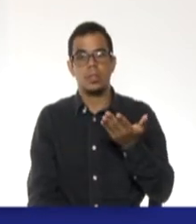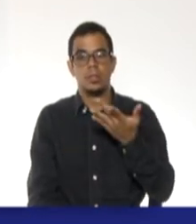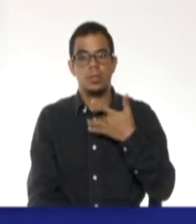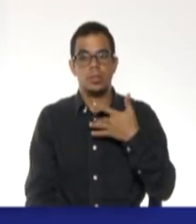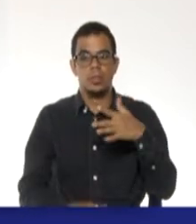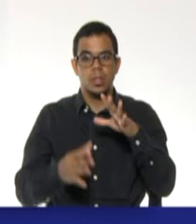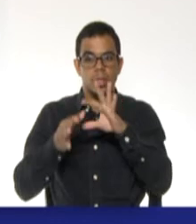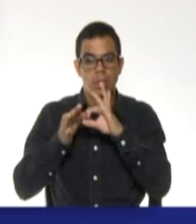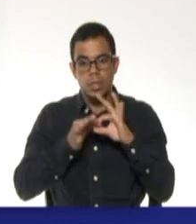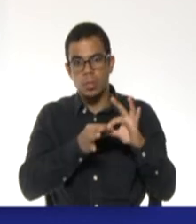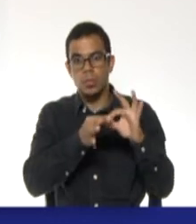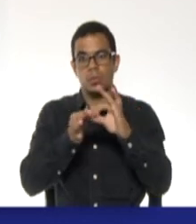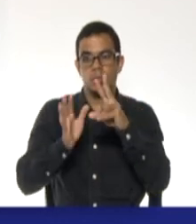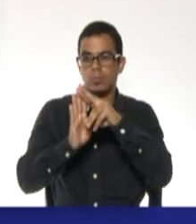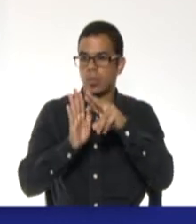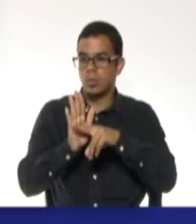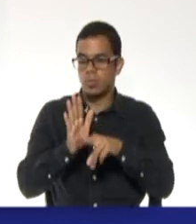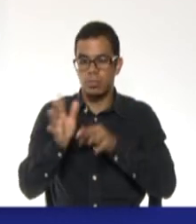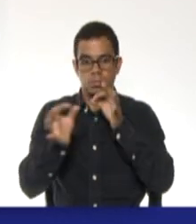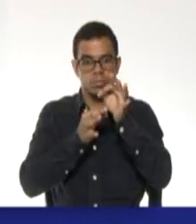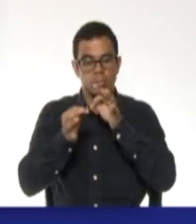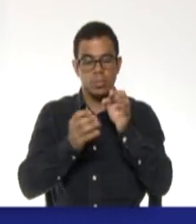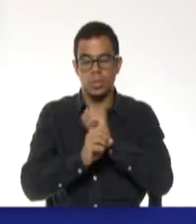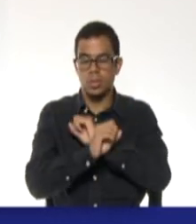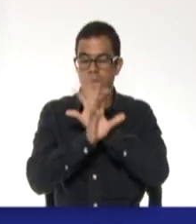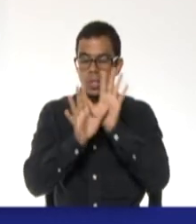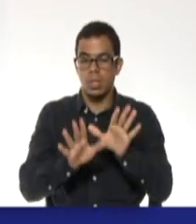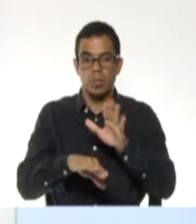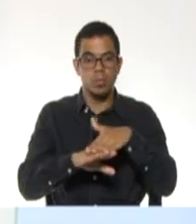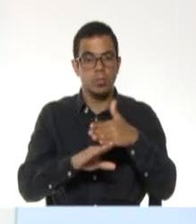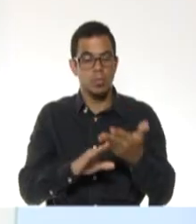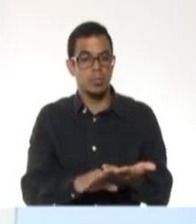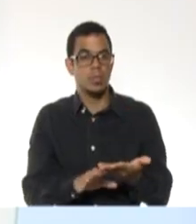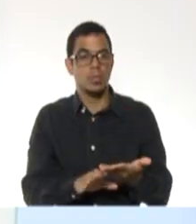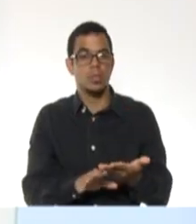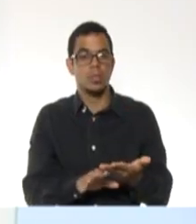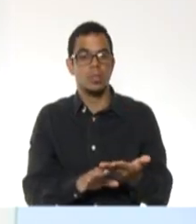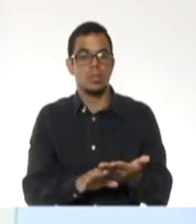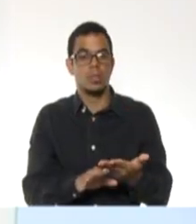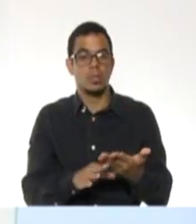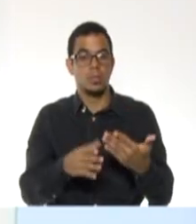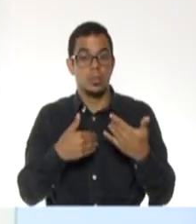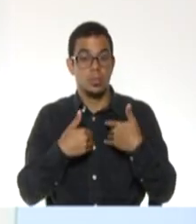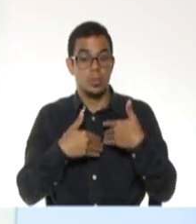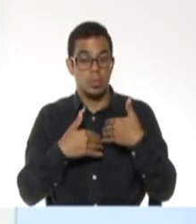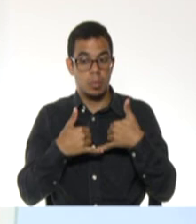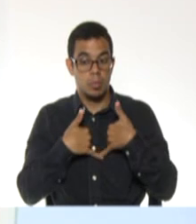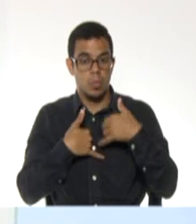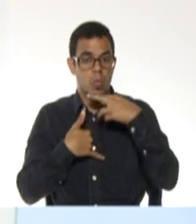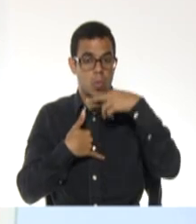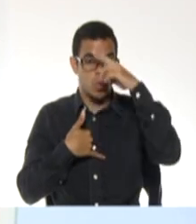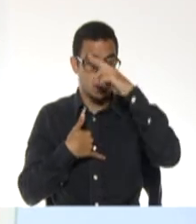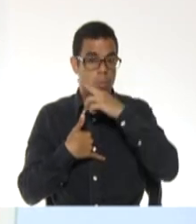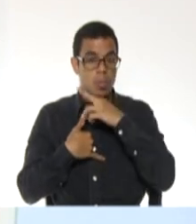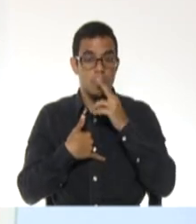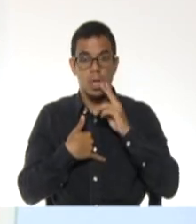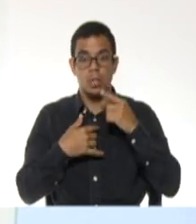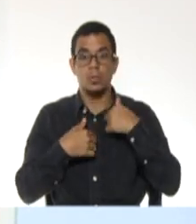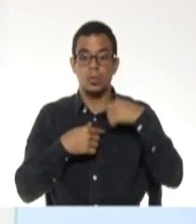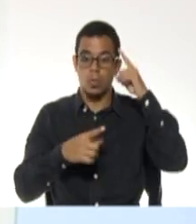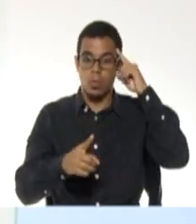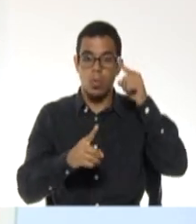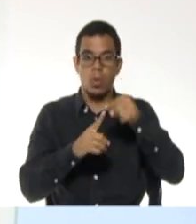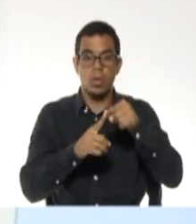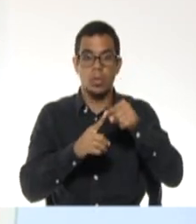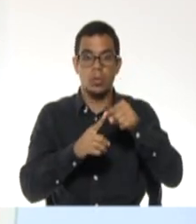podamos establecer las normas claras, porque recordemos que aunque nosotros como padres tenemos la percepción de